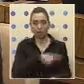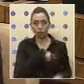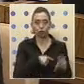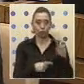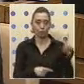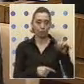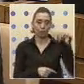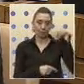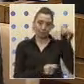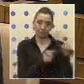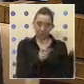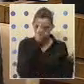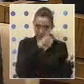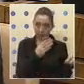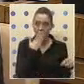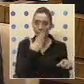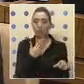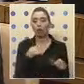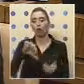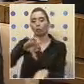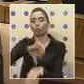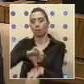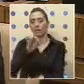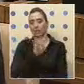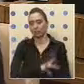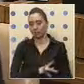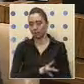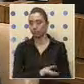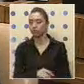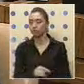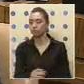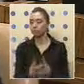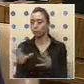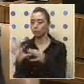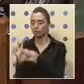socialistas, es la mejor inversión para Chile. Muchas gracias.